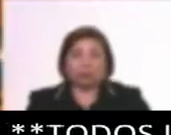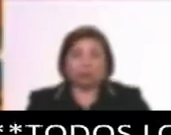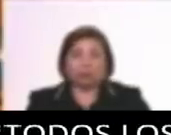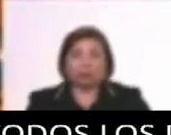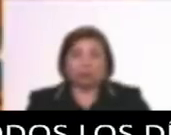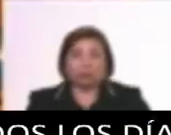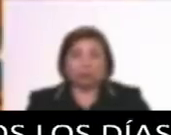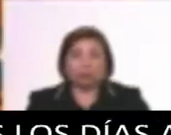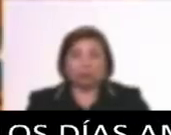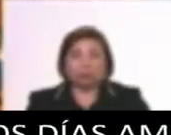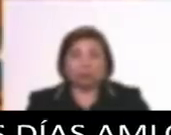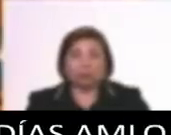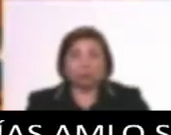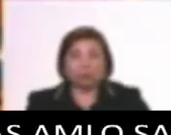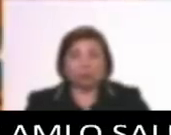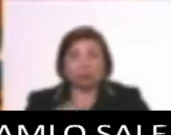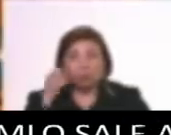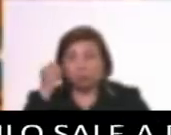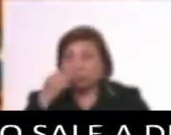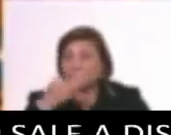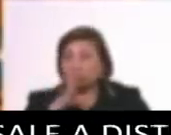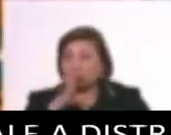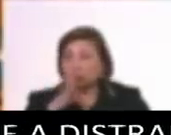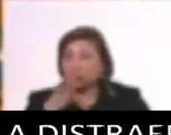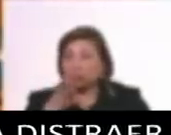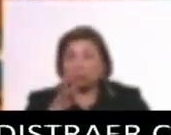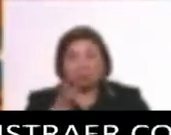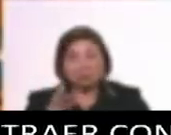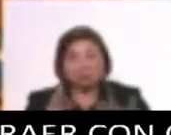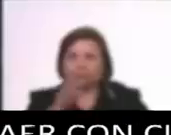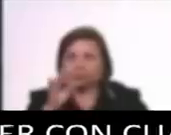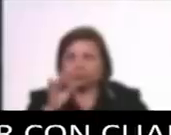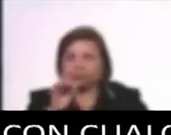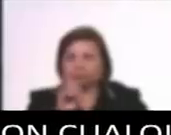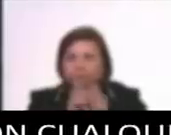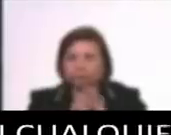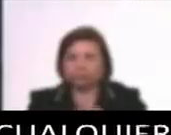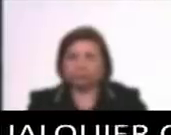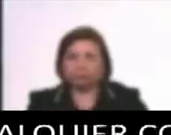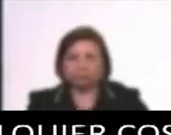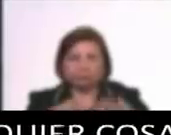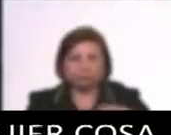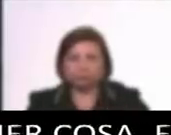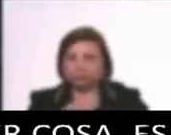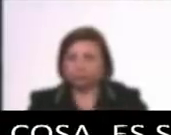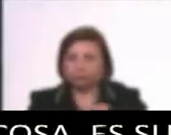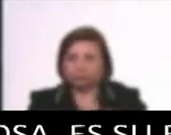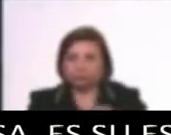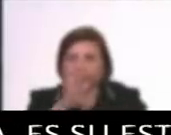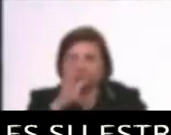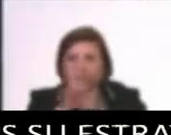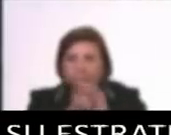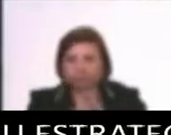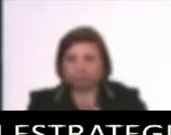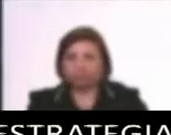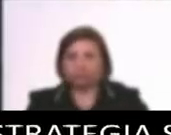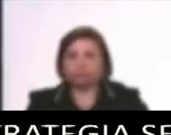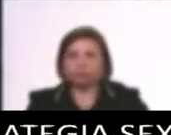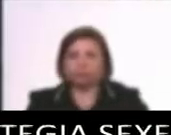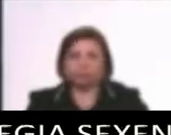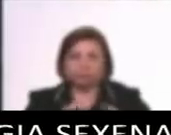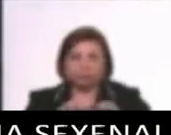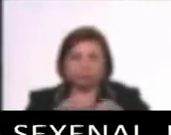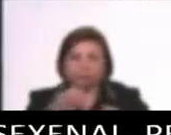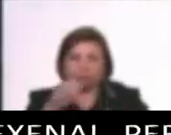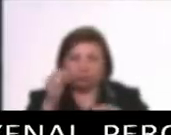Pedro Castillo, todo lo que ha ocurrido, la llegada de una nueva presidenta y una serie, pues, de situaciones que desde luego han agitado